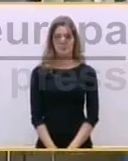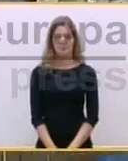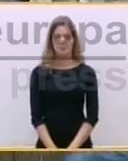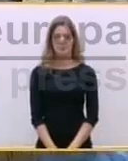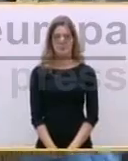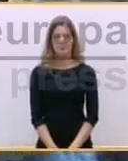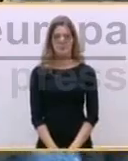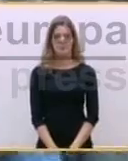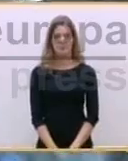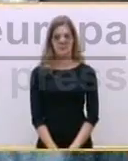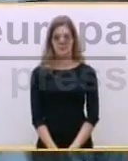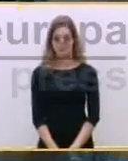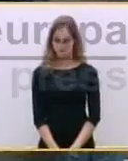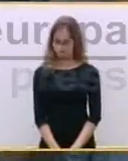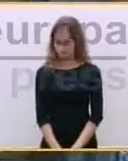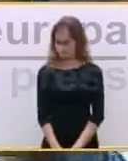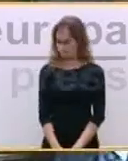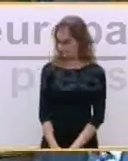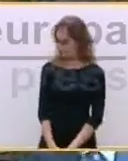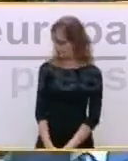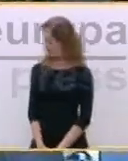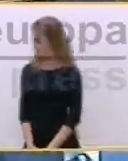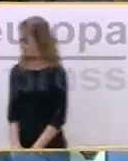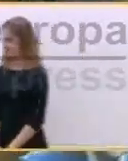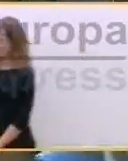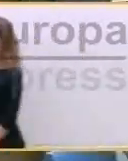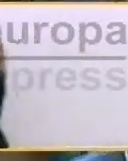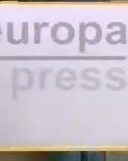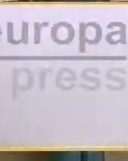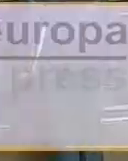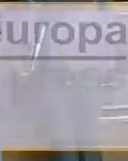El Congreso ha dado el visto bueno a la tramitación con carácter